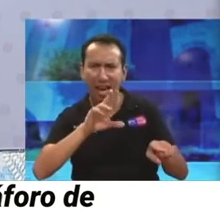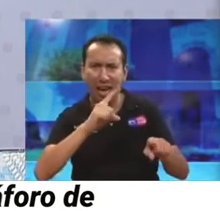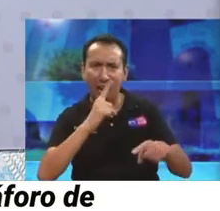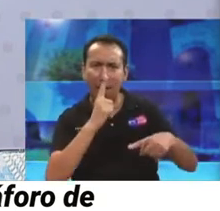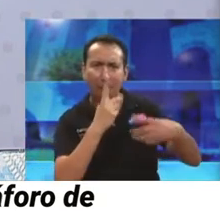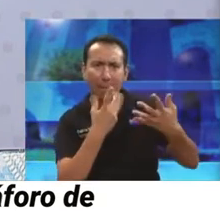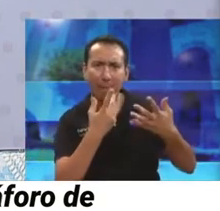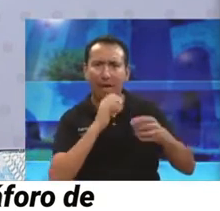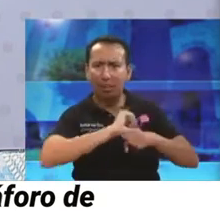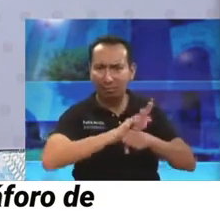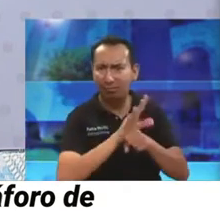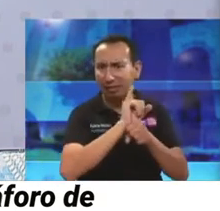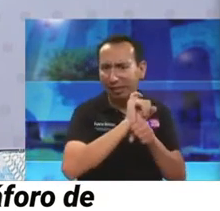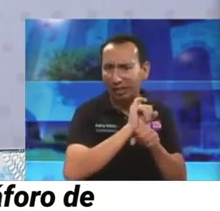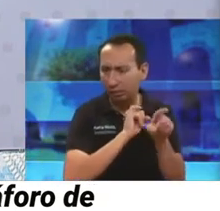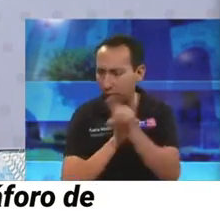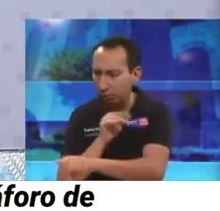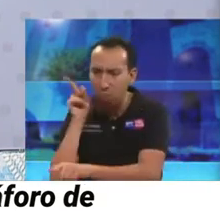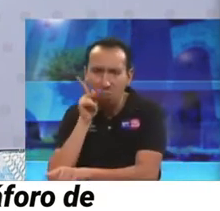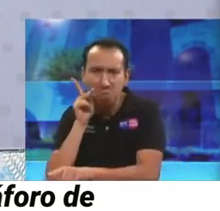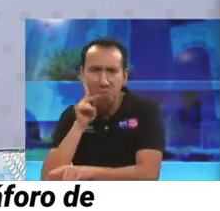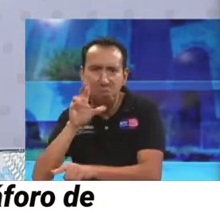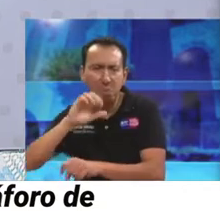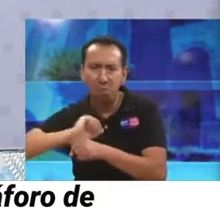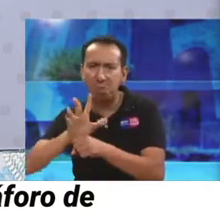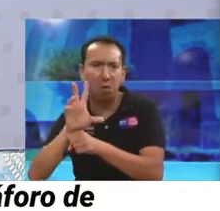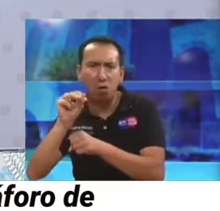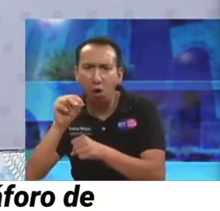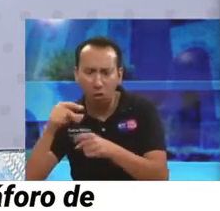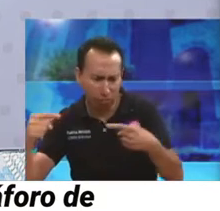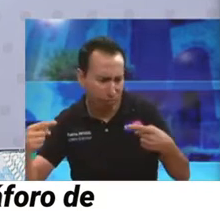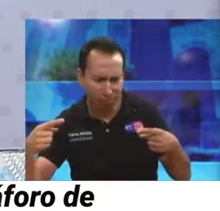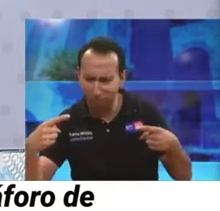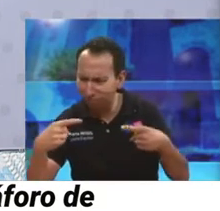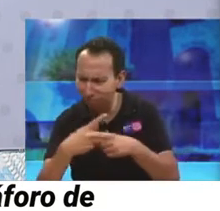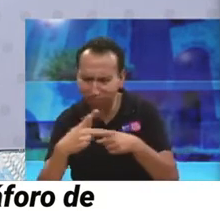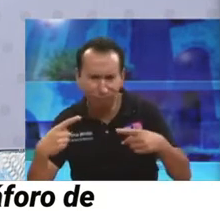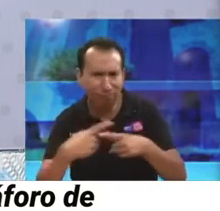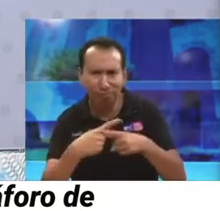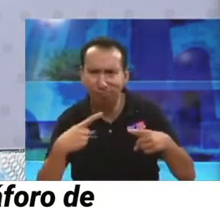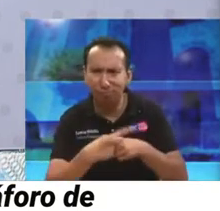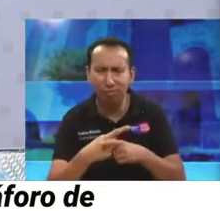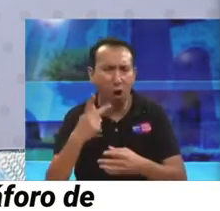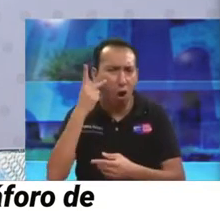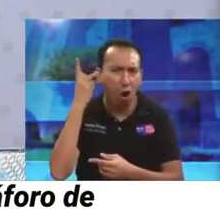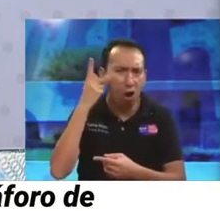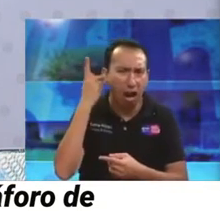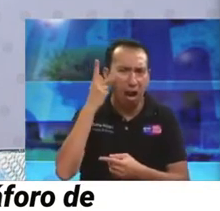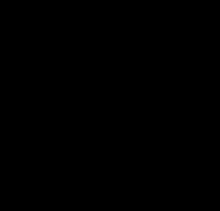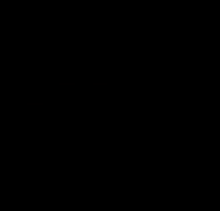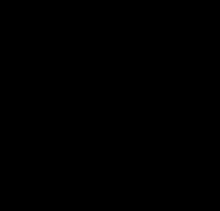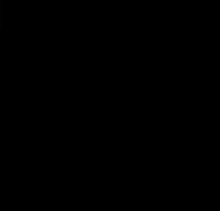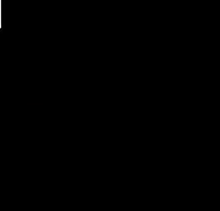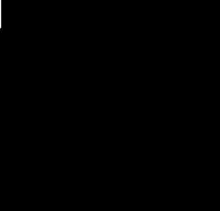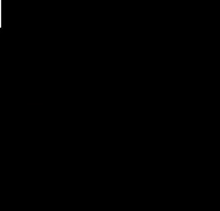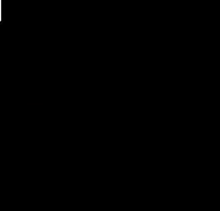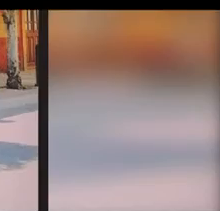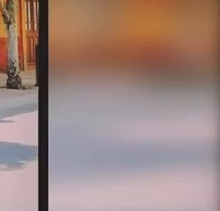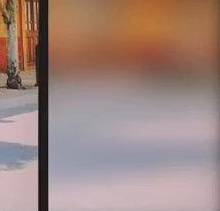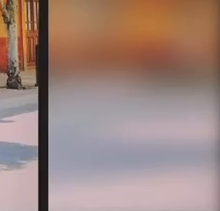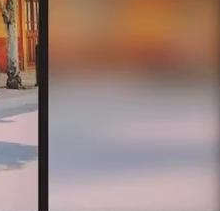aforos bajos y tener menor movilidad, pues de lo contrario se tendrían repercusiones muy graves en la economía y en las personas.